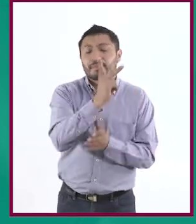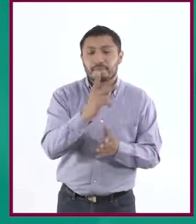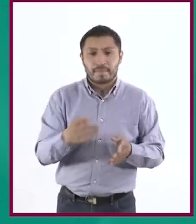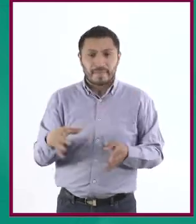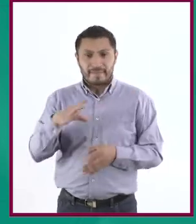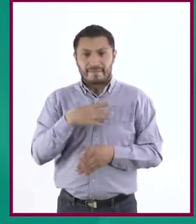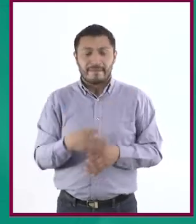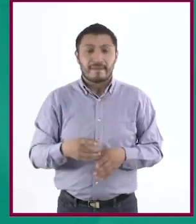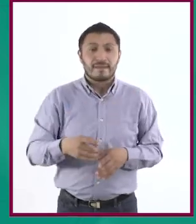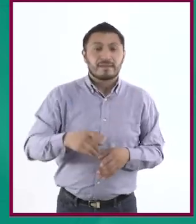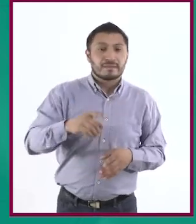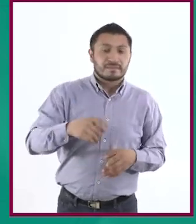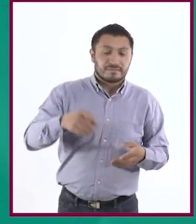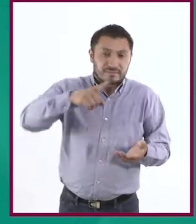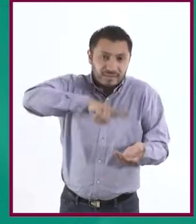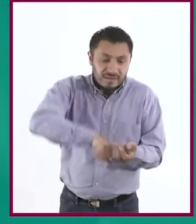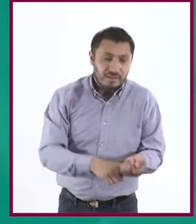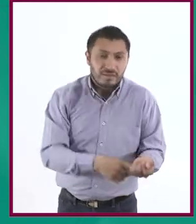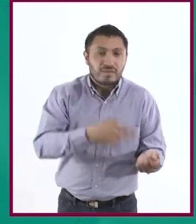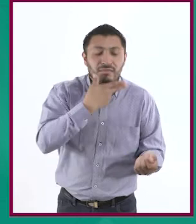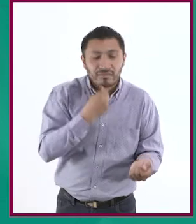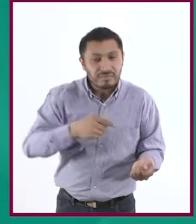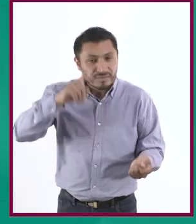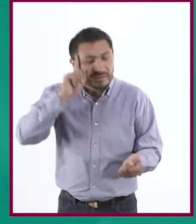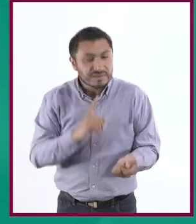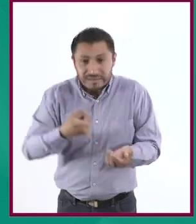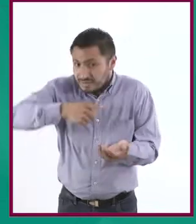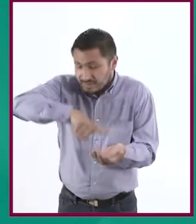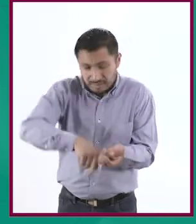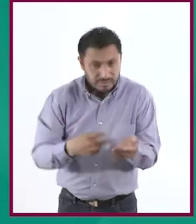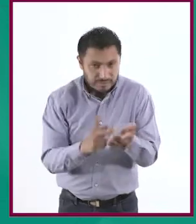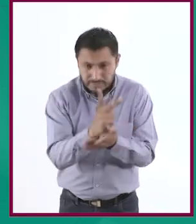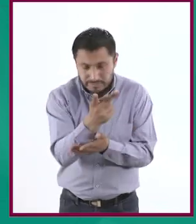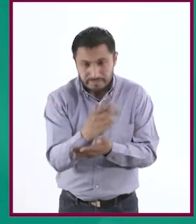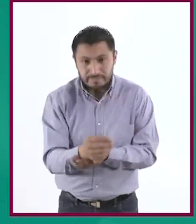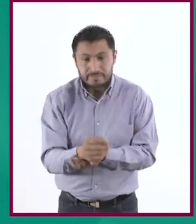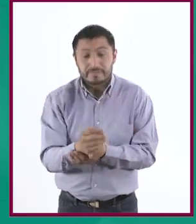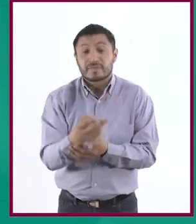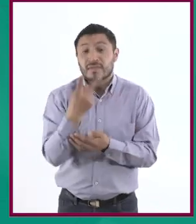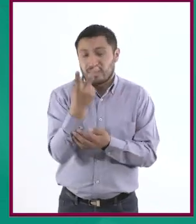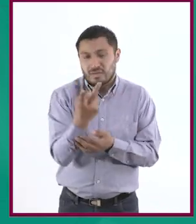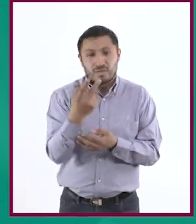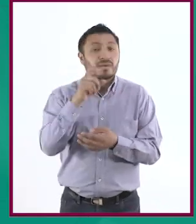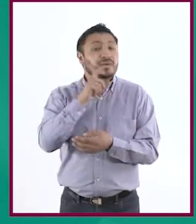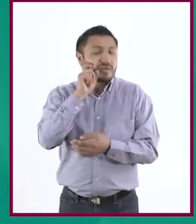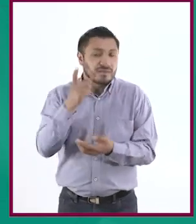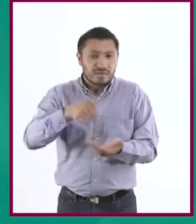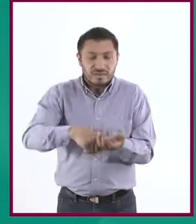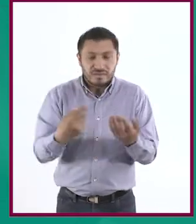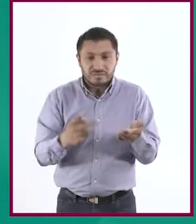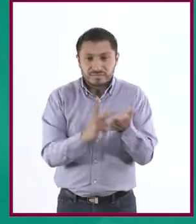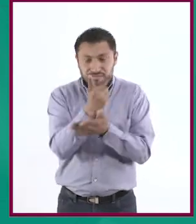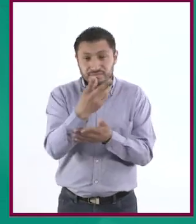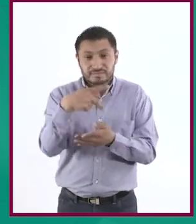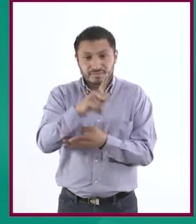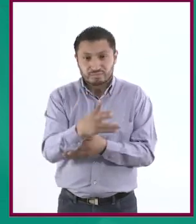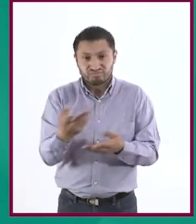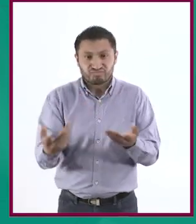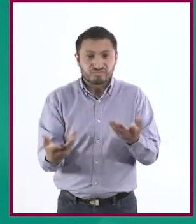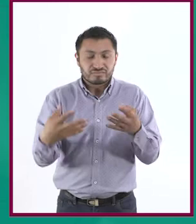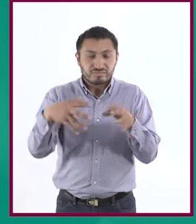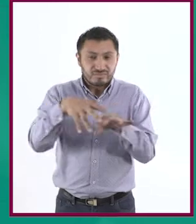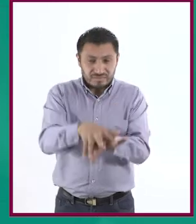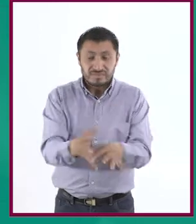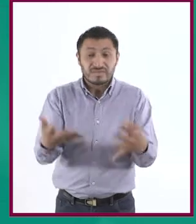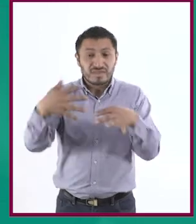órgano femenino y masculino en en la misma planta, es hermafrodita, pero además se cruzan mucho entre